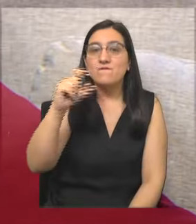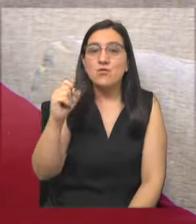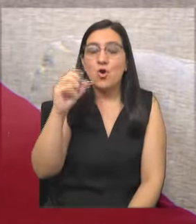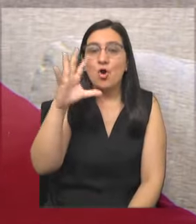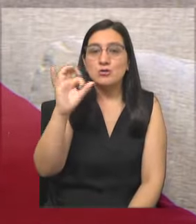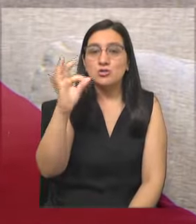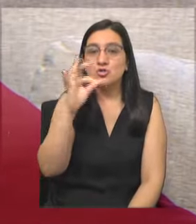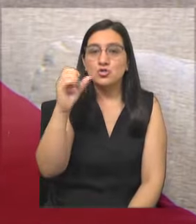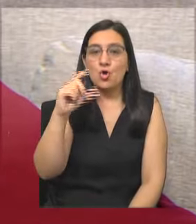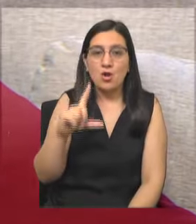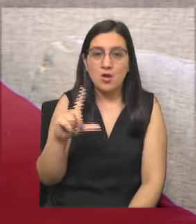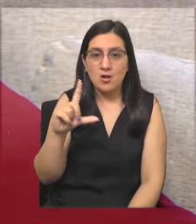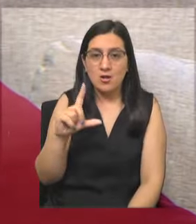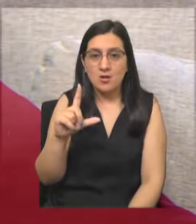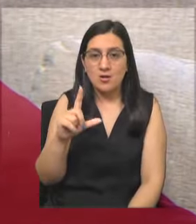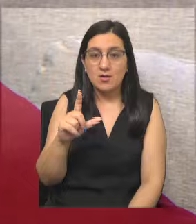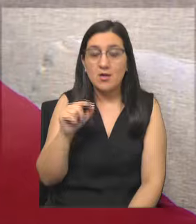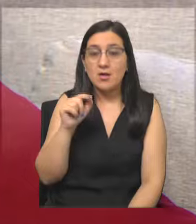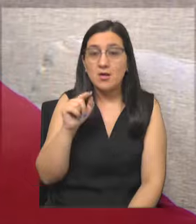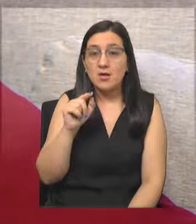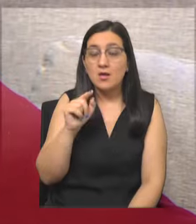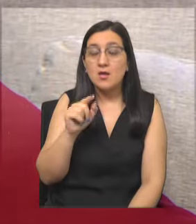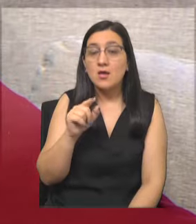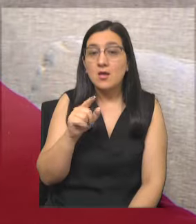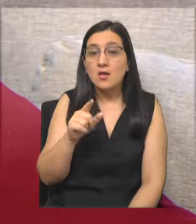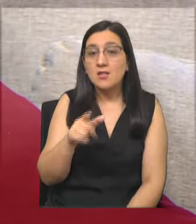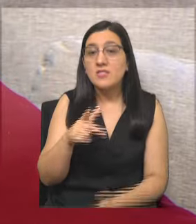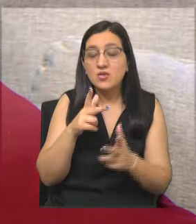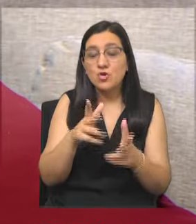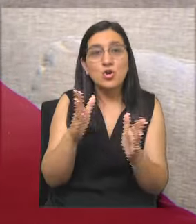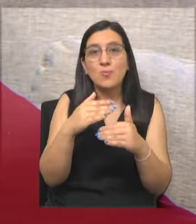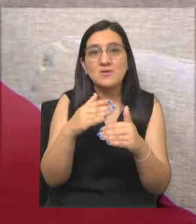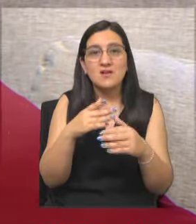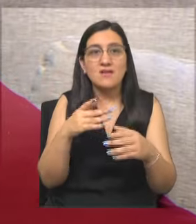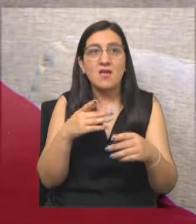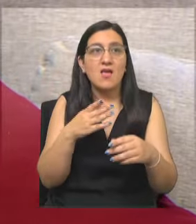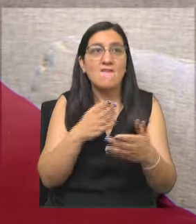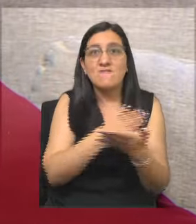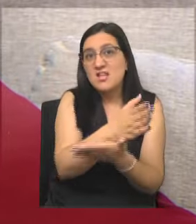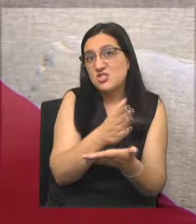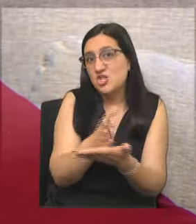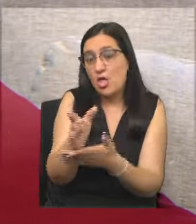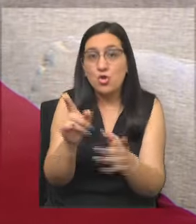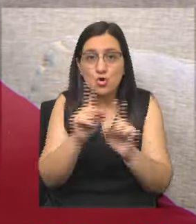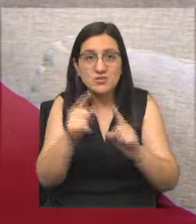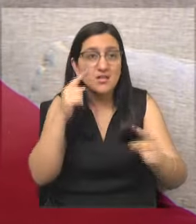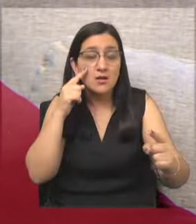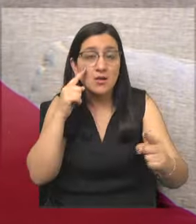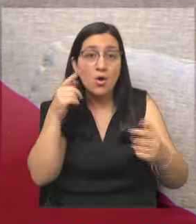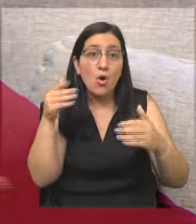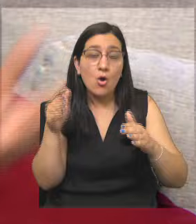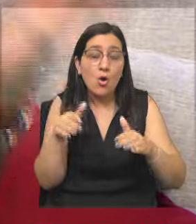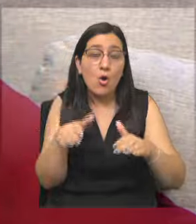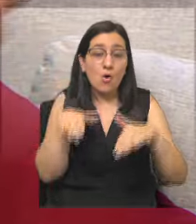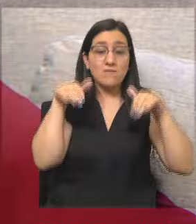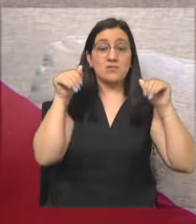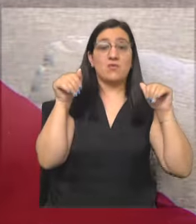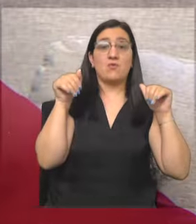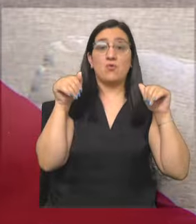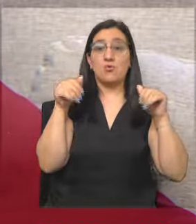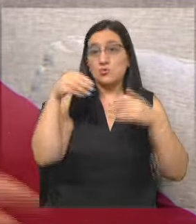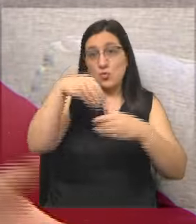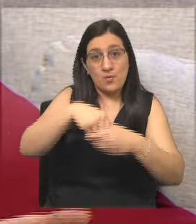nuestra cinematografía, fue que un documental no puede ser flechado. Tiene que tener esa visión, intención, siempre hay una.